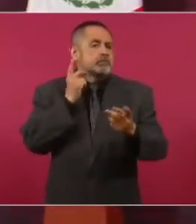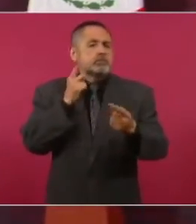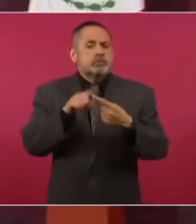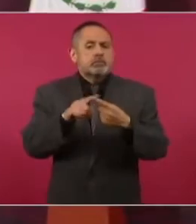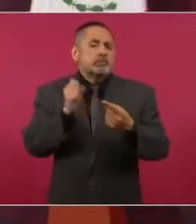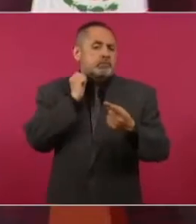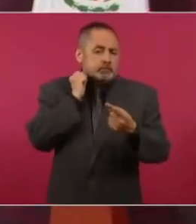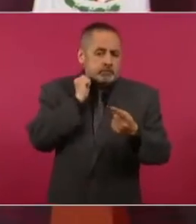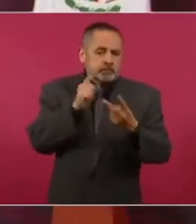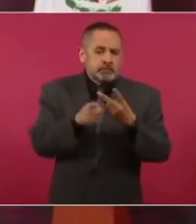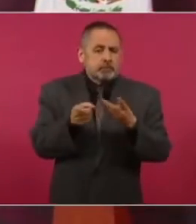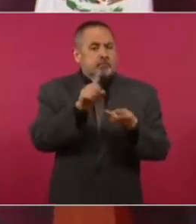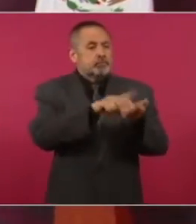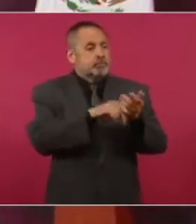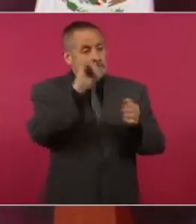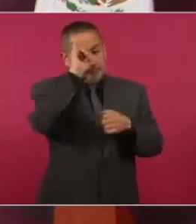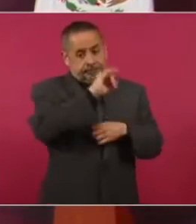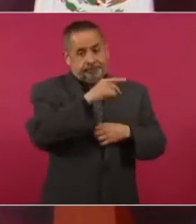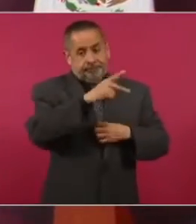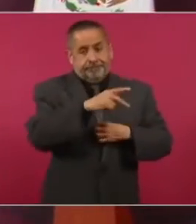y sus jefes